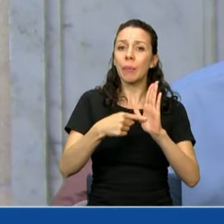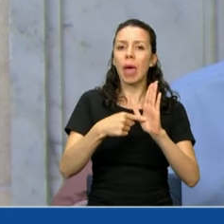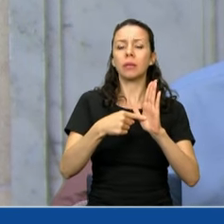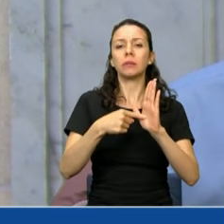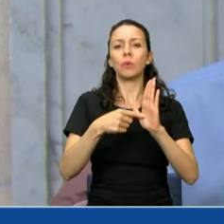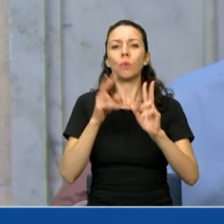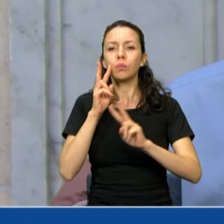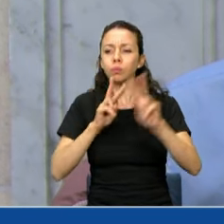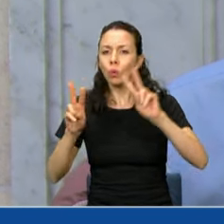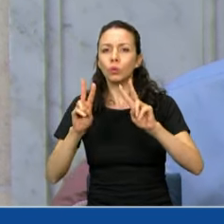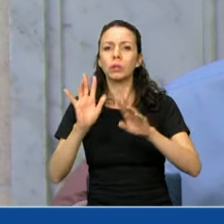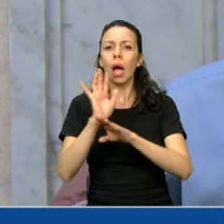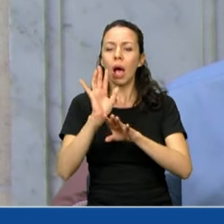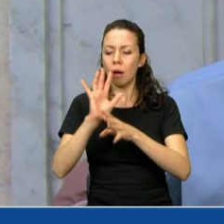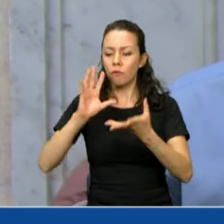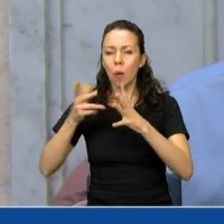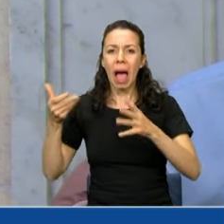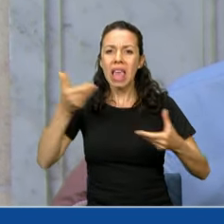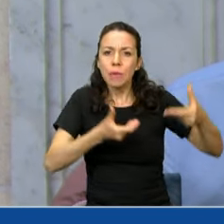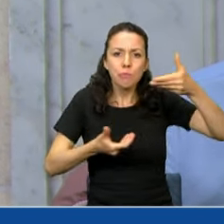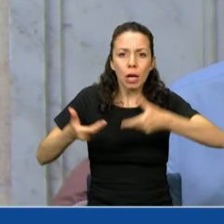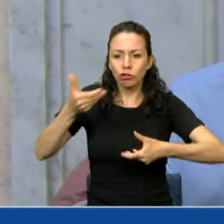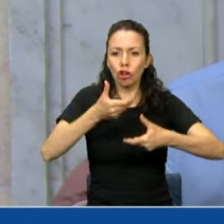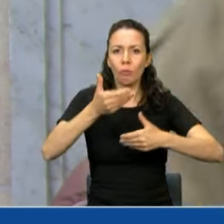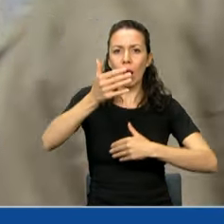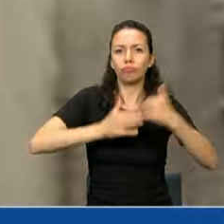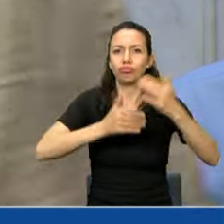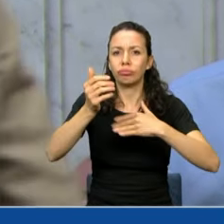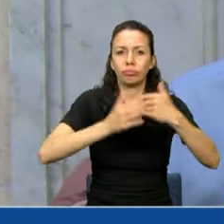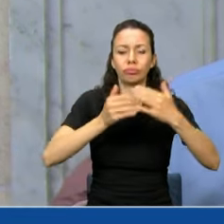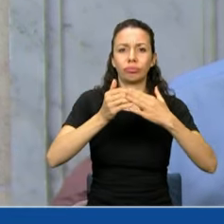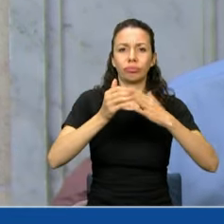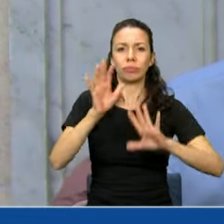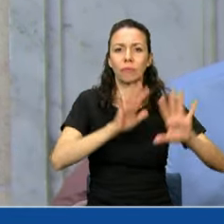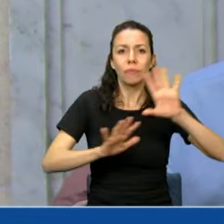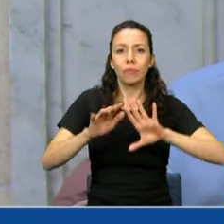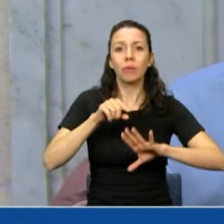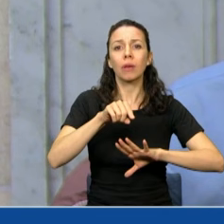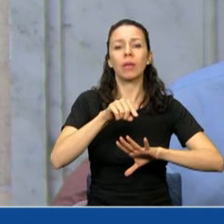inversiones En bienes y obra de infraestructura que estén